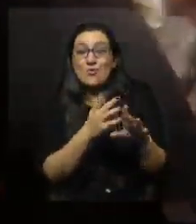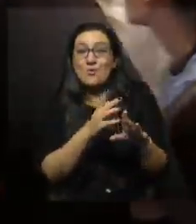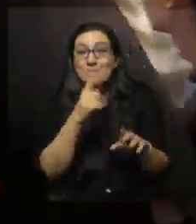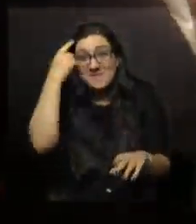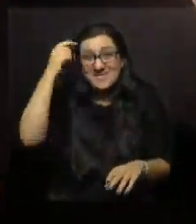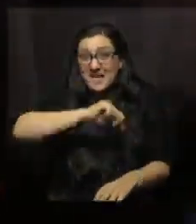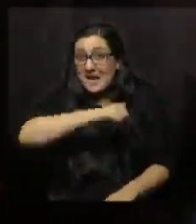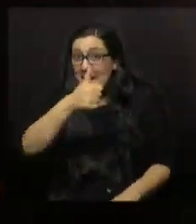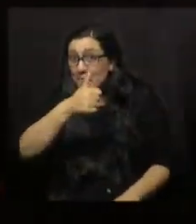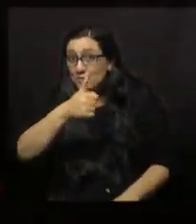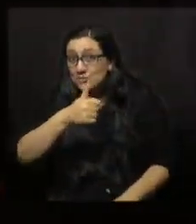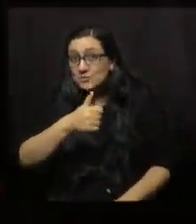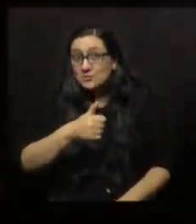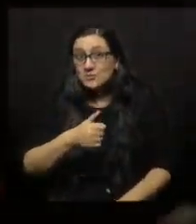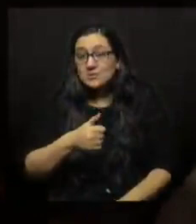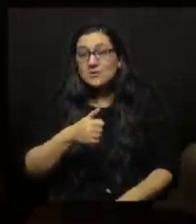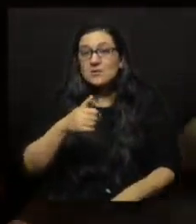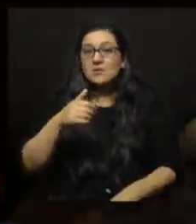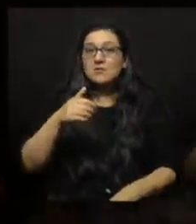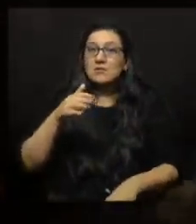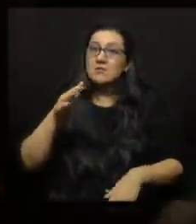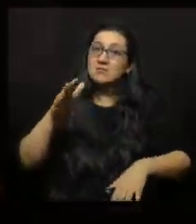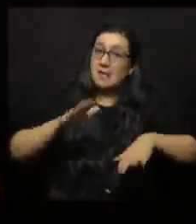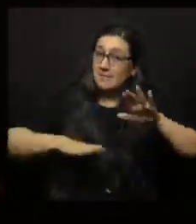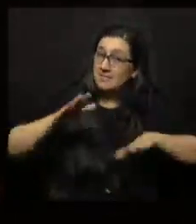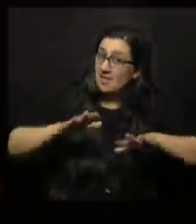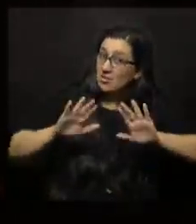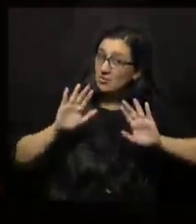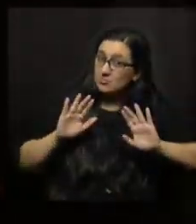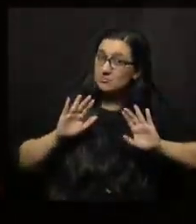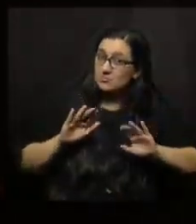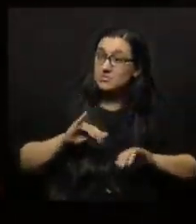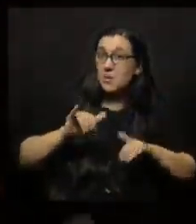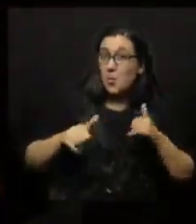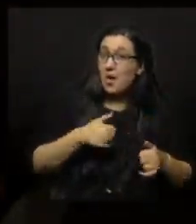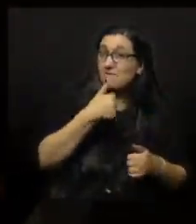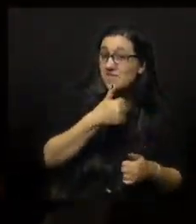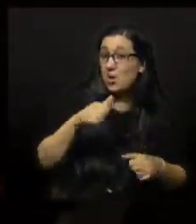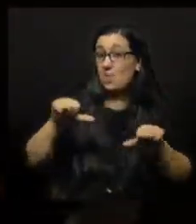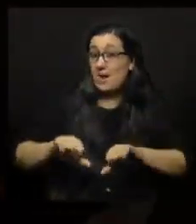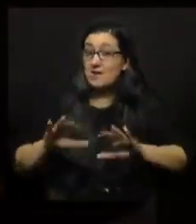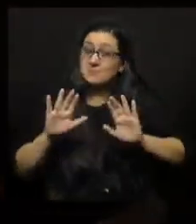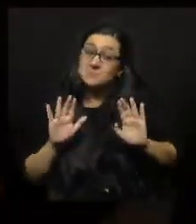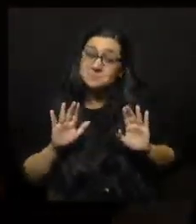¿Ganamos? Dependiendo. ¿Cómo? Dependiendo si jugó bien o mal. Bien.